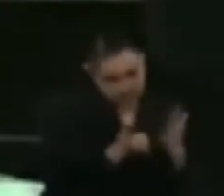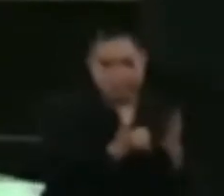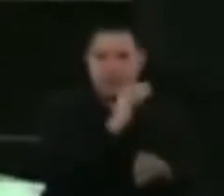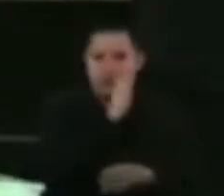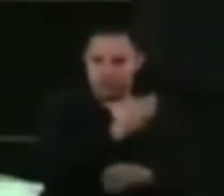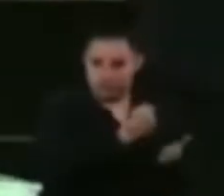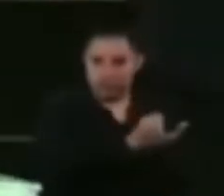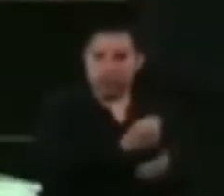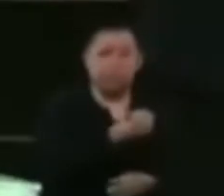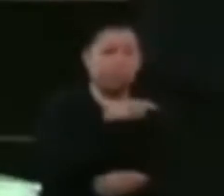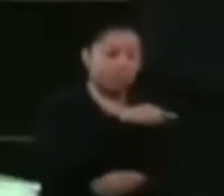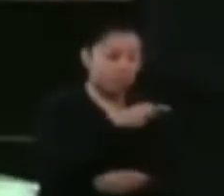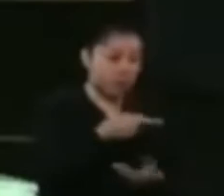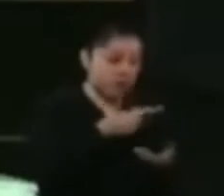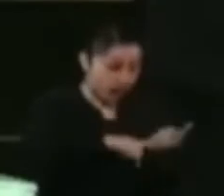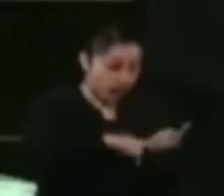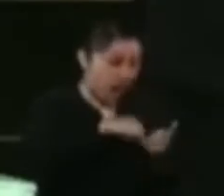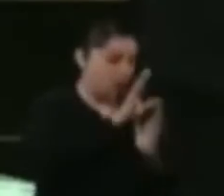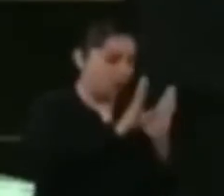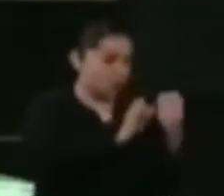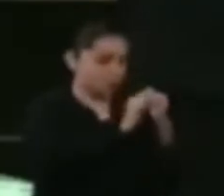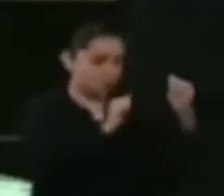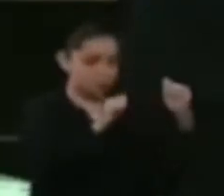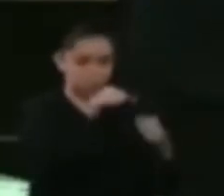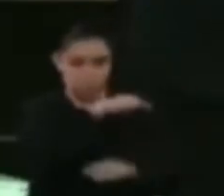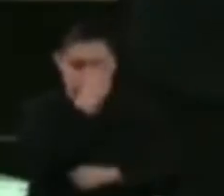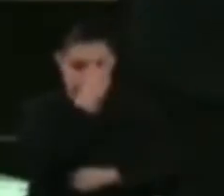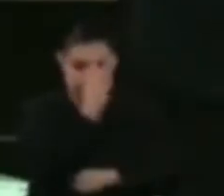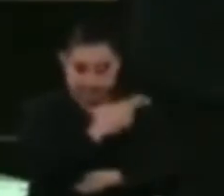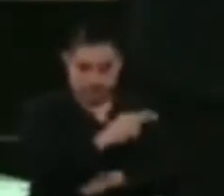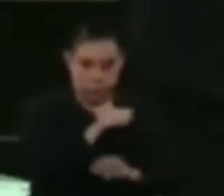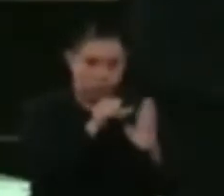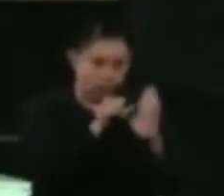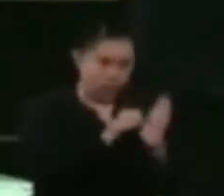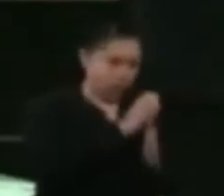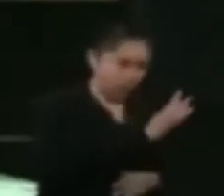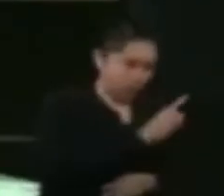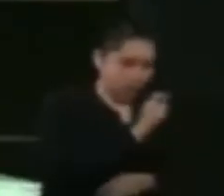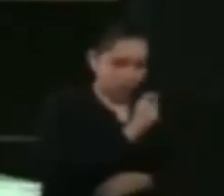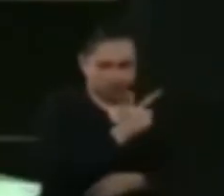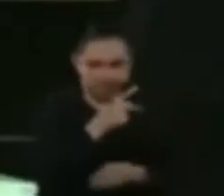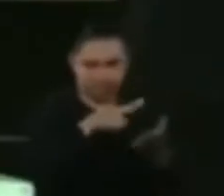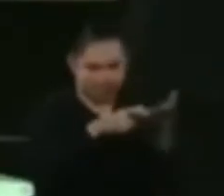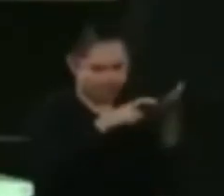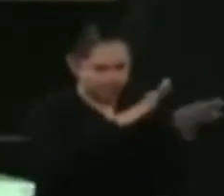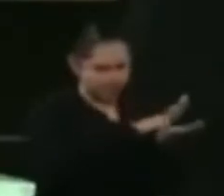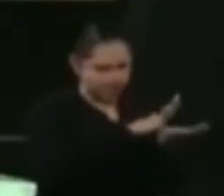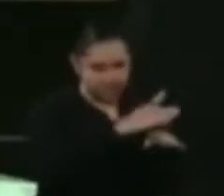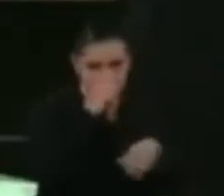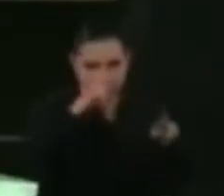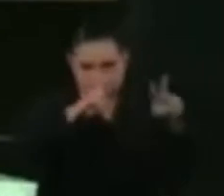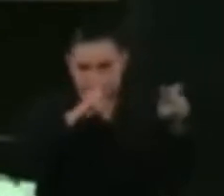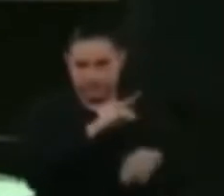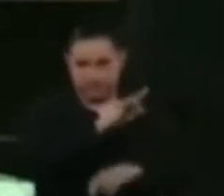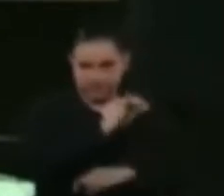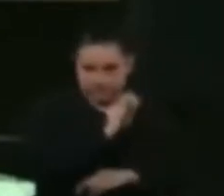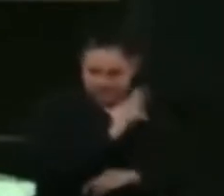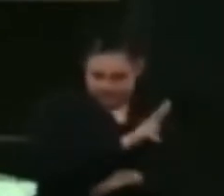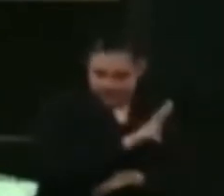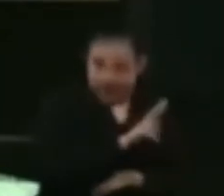cuarto y 27 de la constitución política de los Estados Unidos Mexicanos en materia de bienestar pasa al senado de la